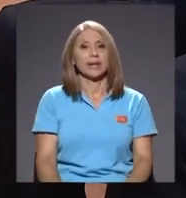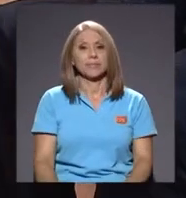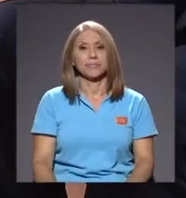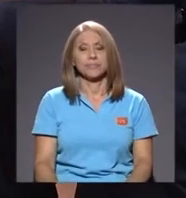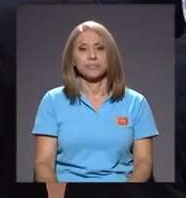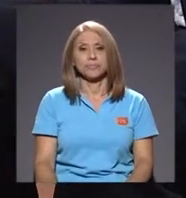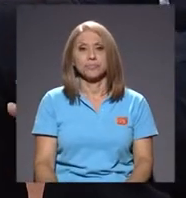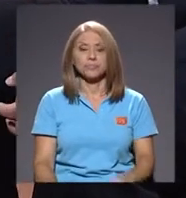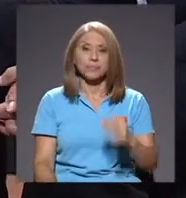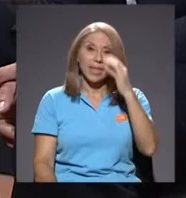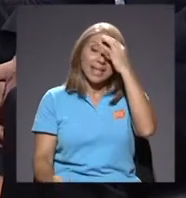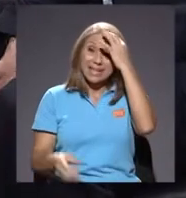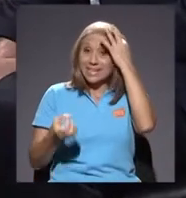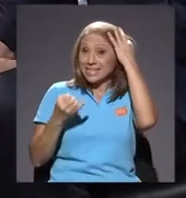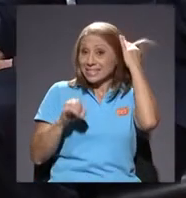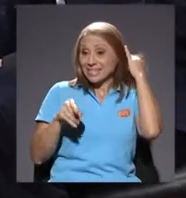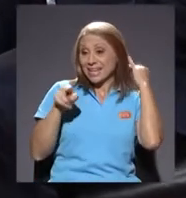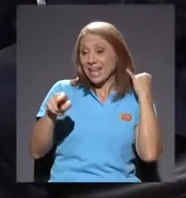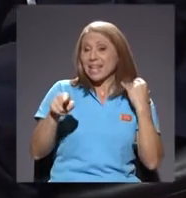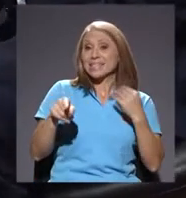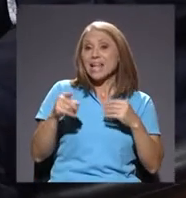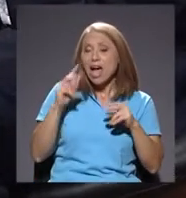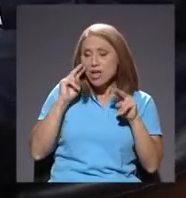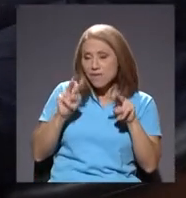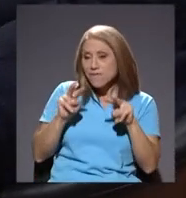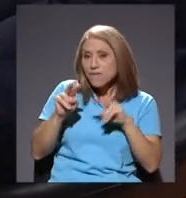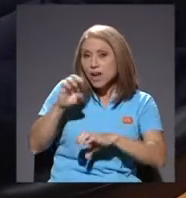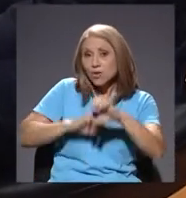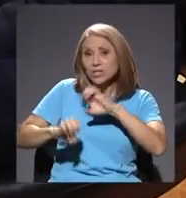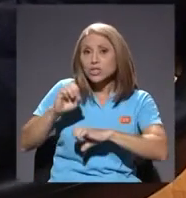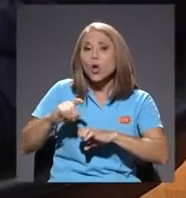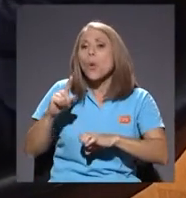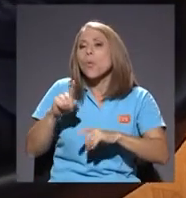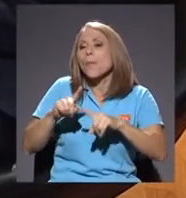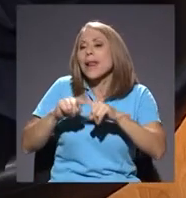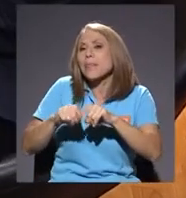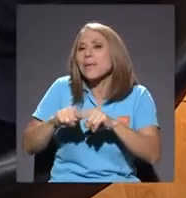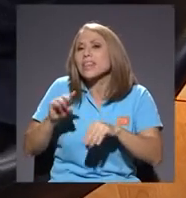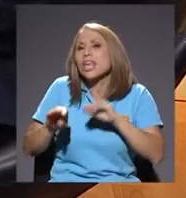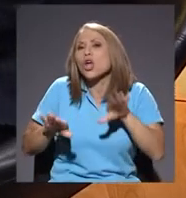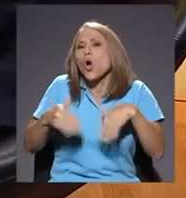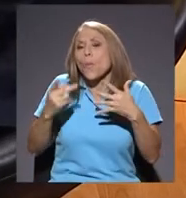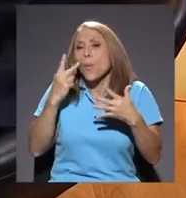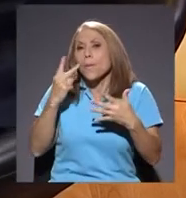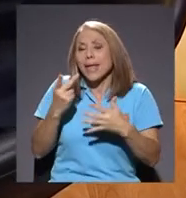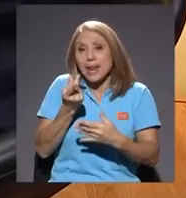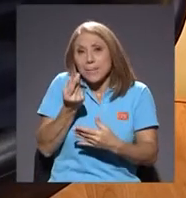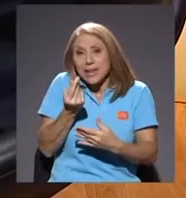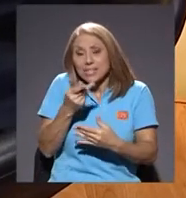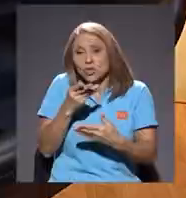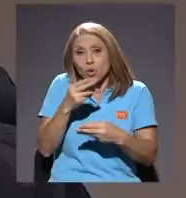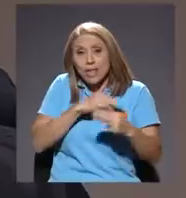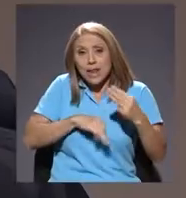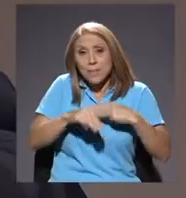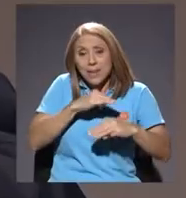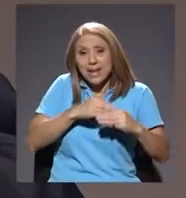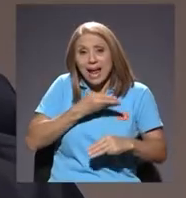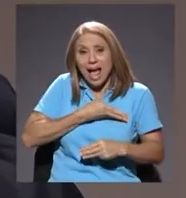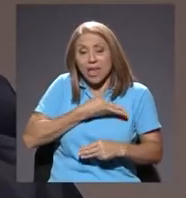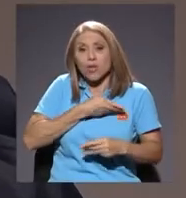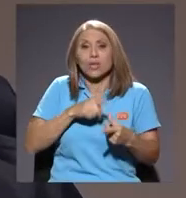se pierde esa evaluación al precio del mercado entonces se pierde la información para la persona